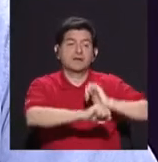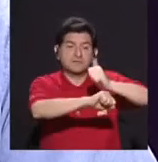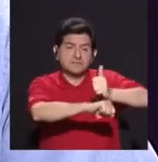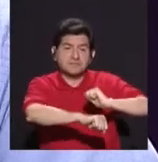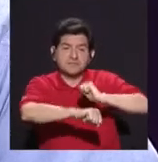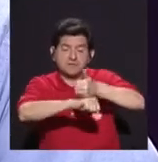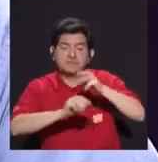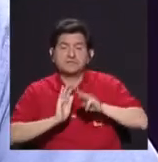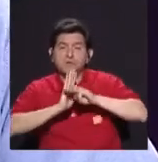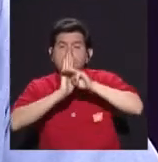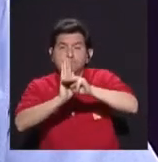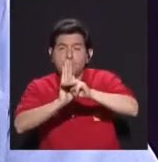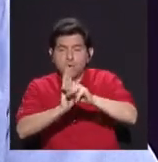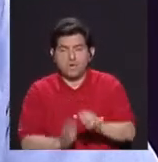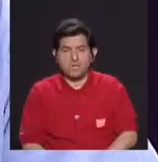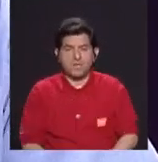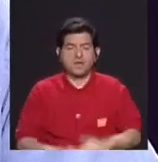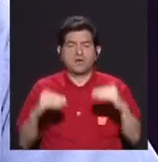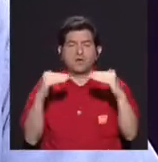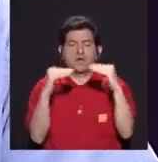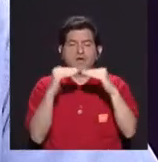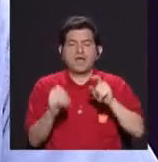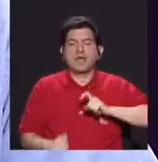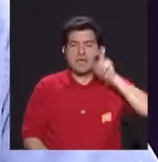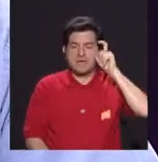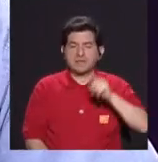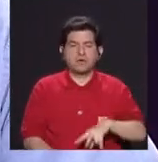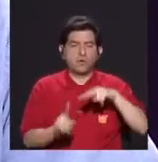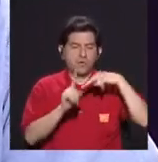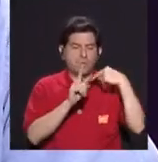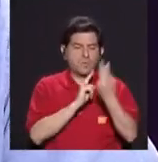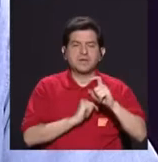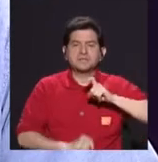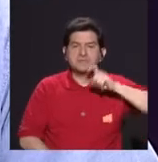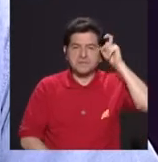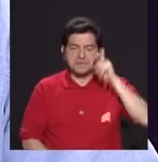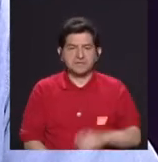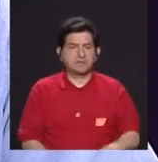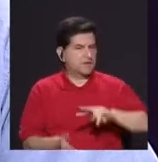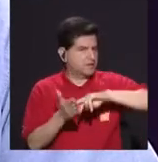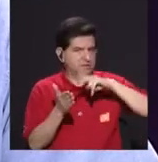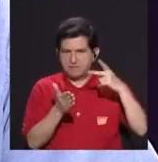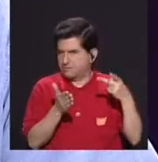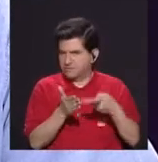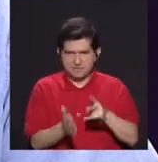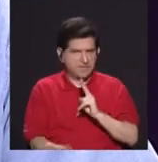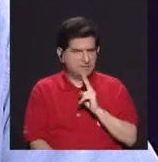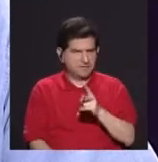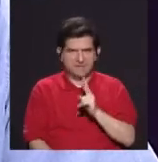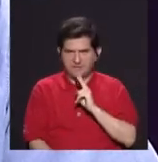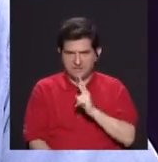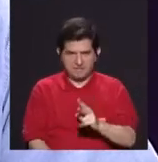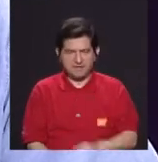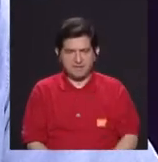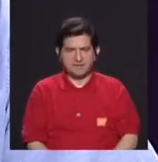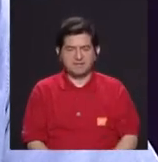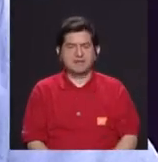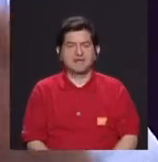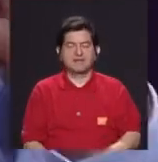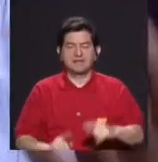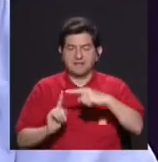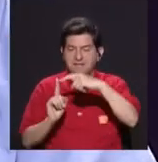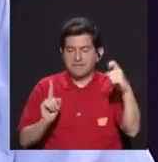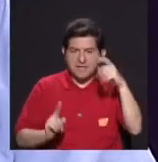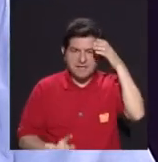modelos por ejemplo modelo de equidad de género modelo de perspectiva de género que no implica que en realidad desde el ámbito cultural